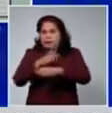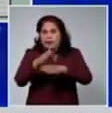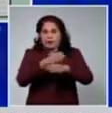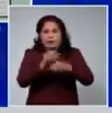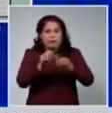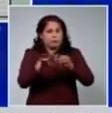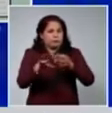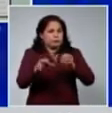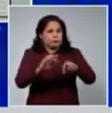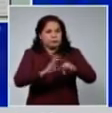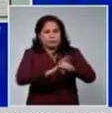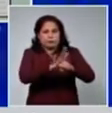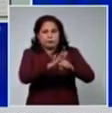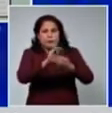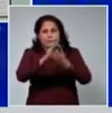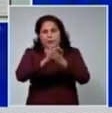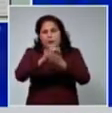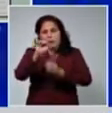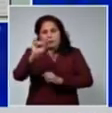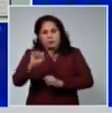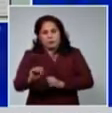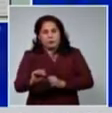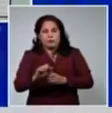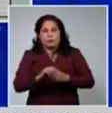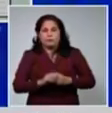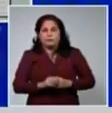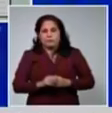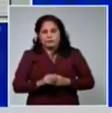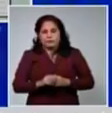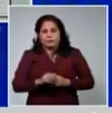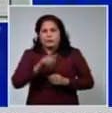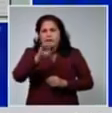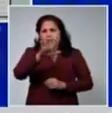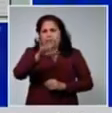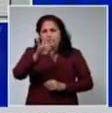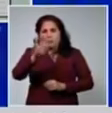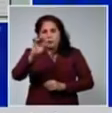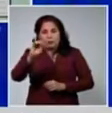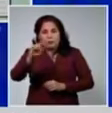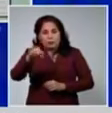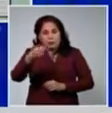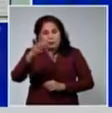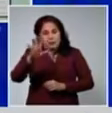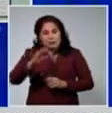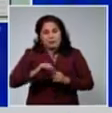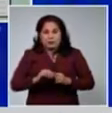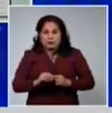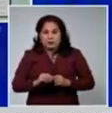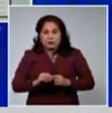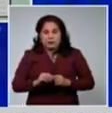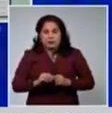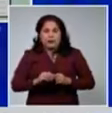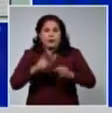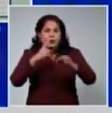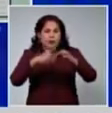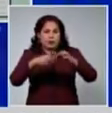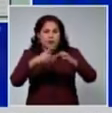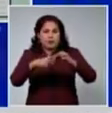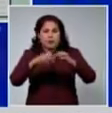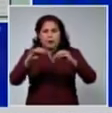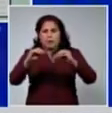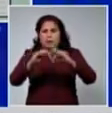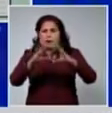vienen a decir con una tasa de 545 ministra madruga